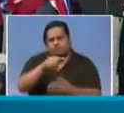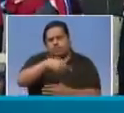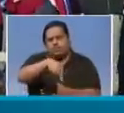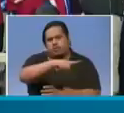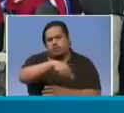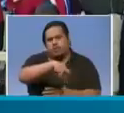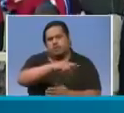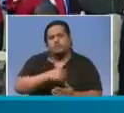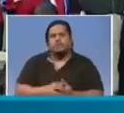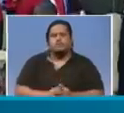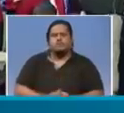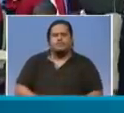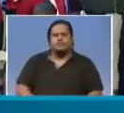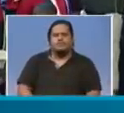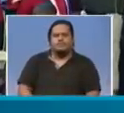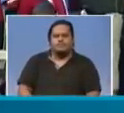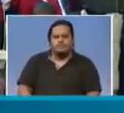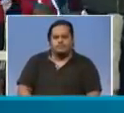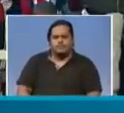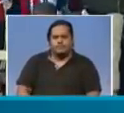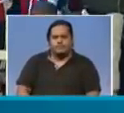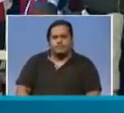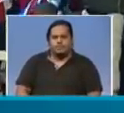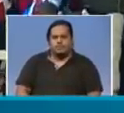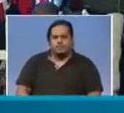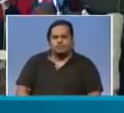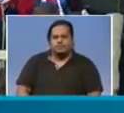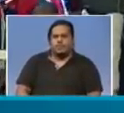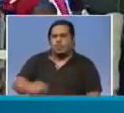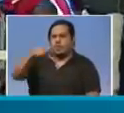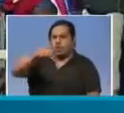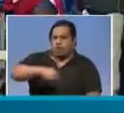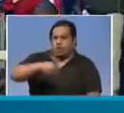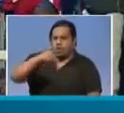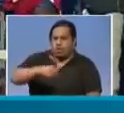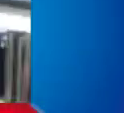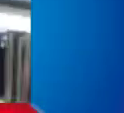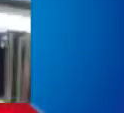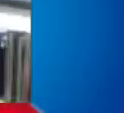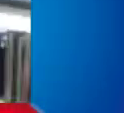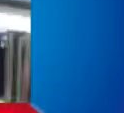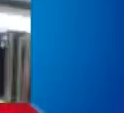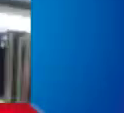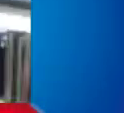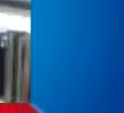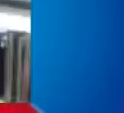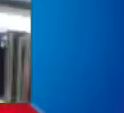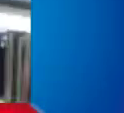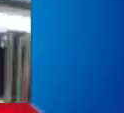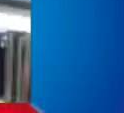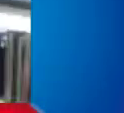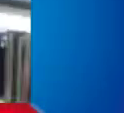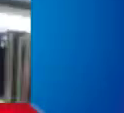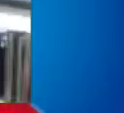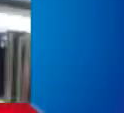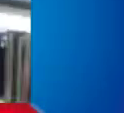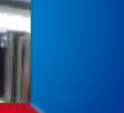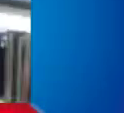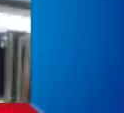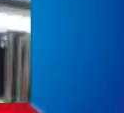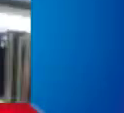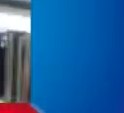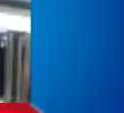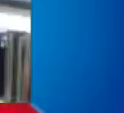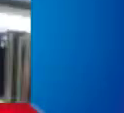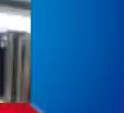fondo estructural. Es una labor de orfebrería la que le espera a Carlos Alvarado en su relación con